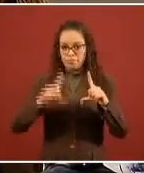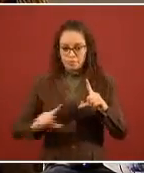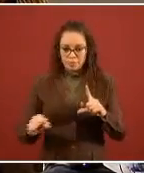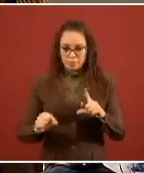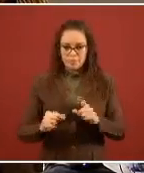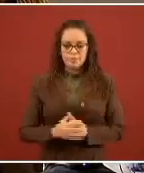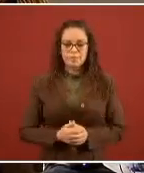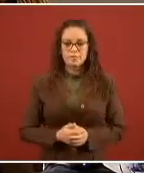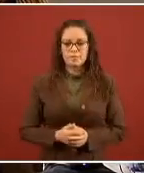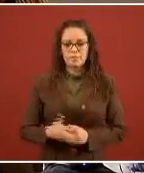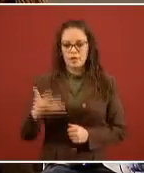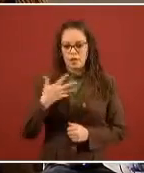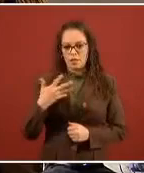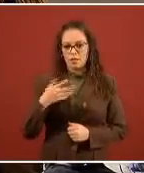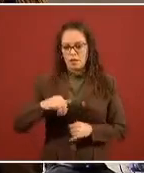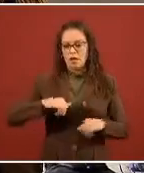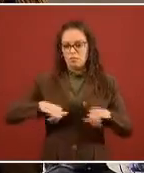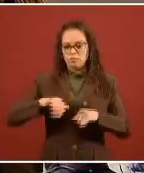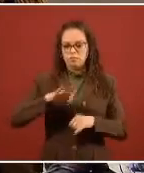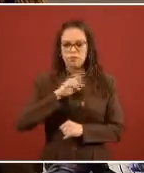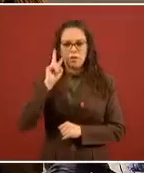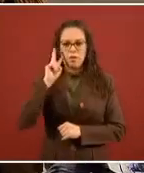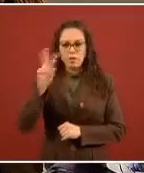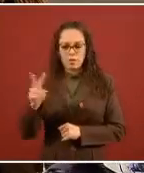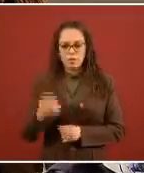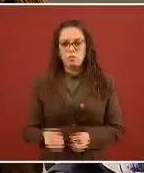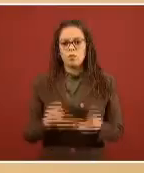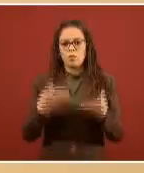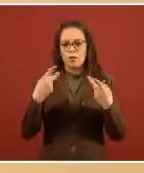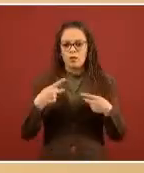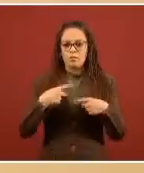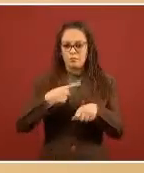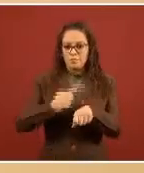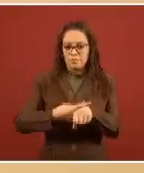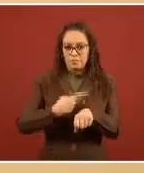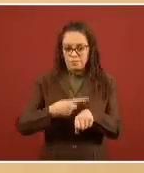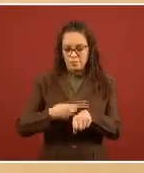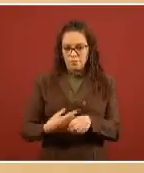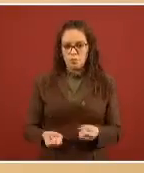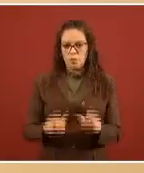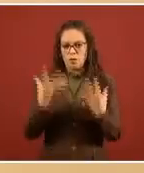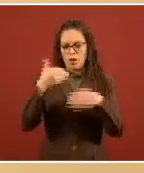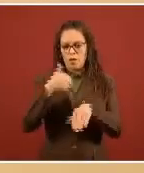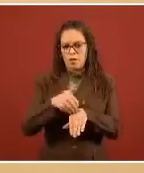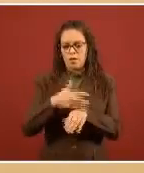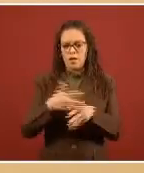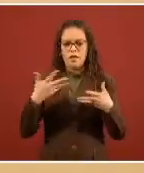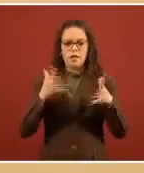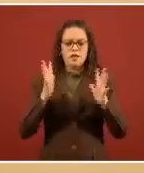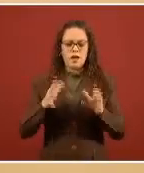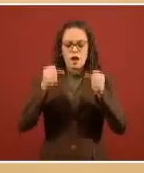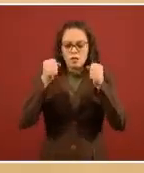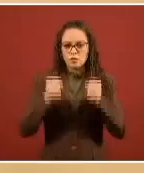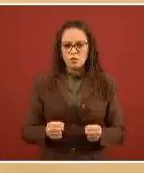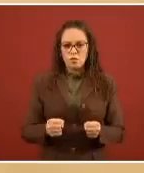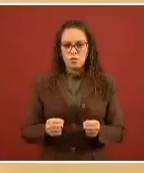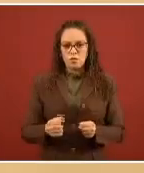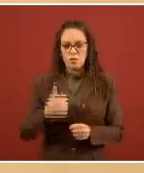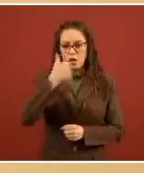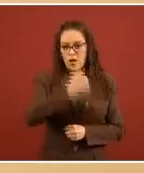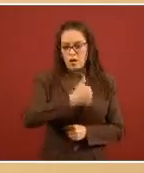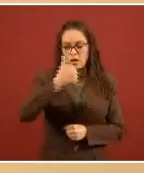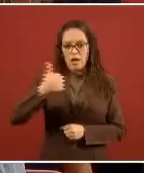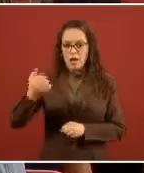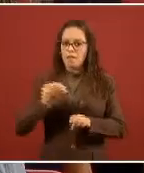Tenemos nuestra mapa con la distribución de carga de enfermedad, es decir, de número de casos confirmados para cada